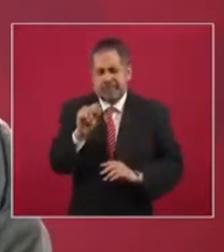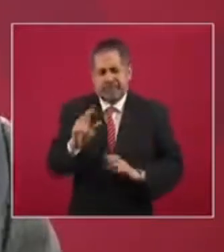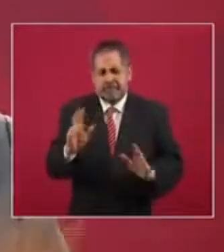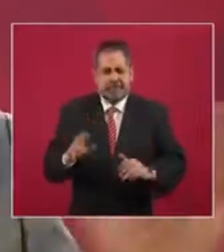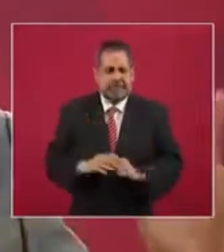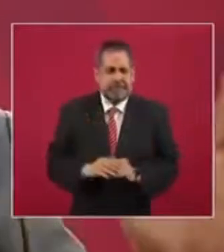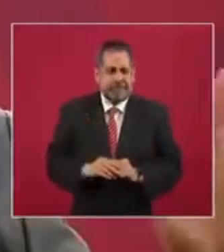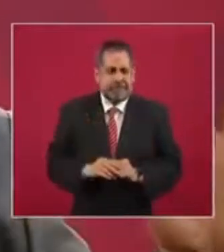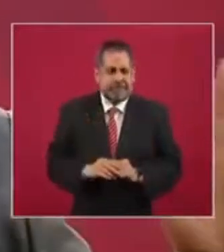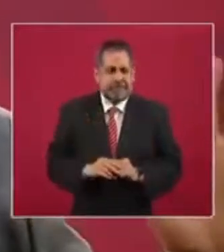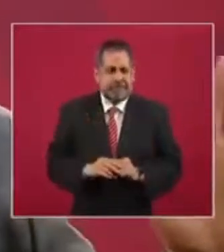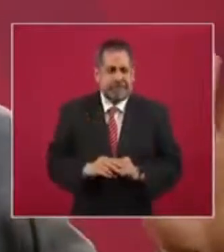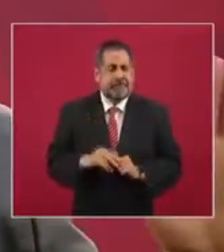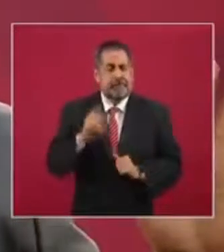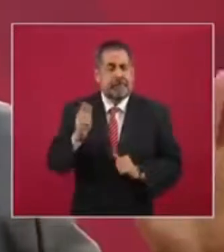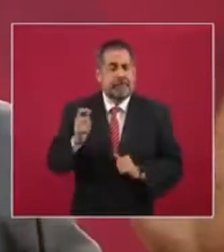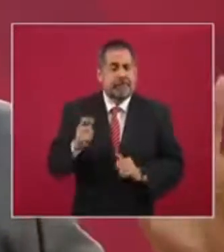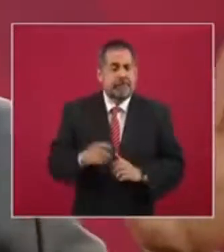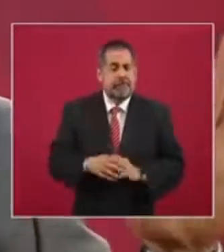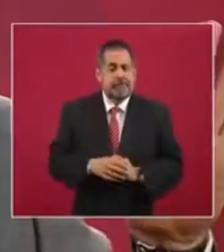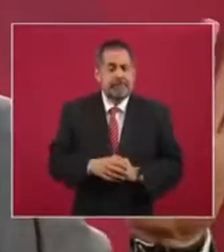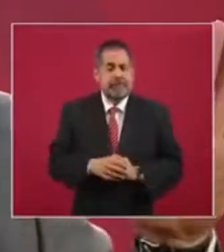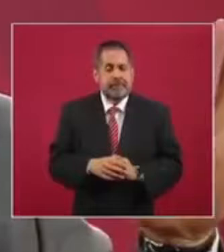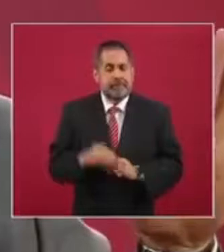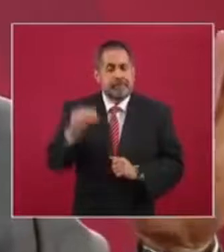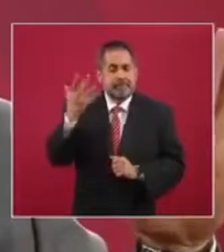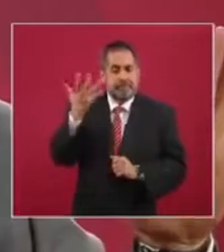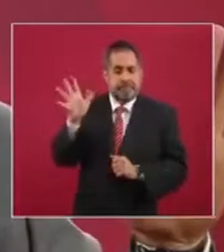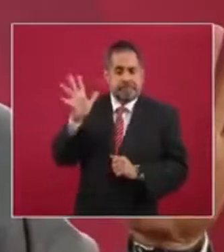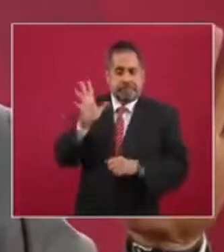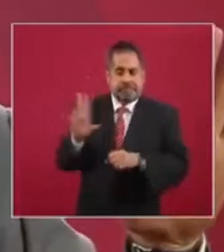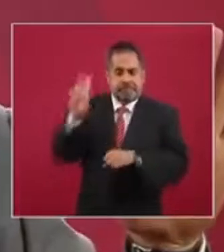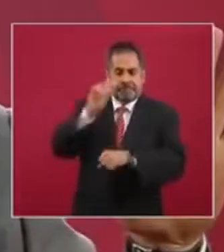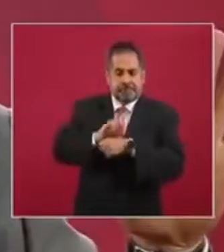Y son 10 días.